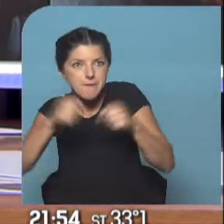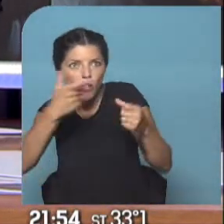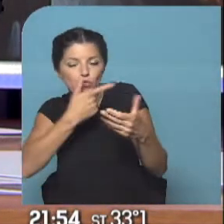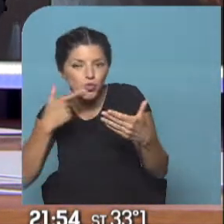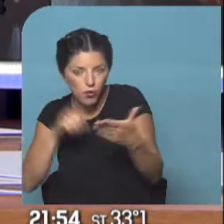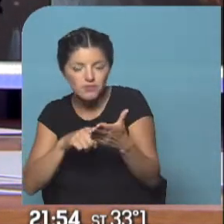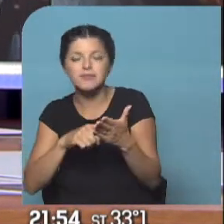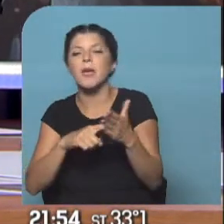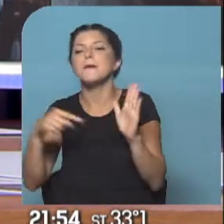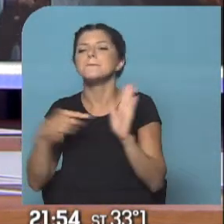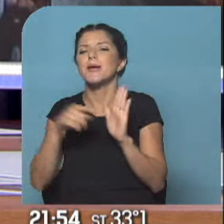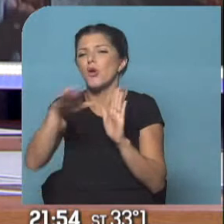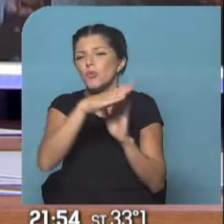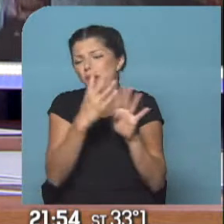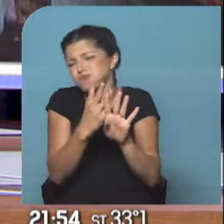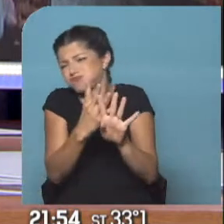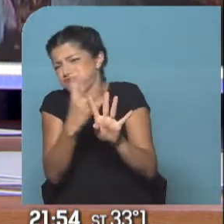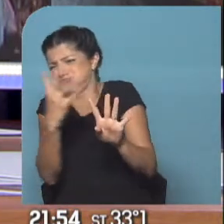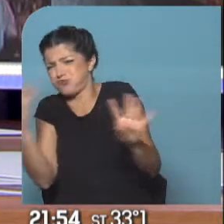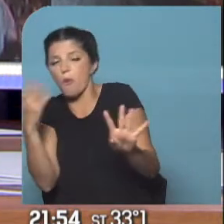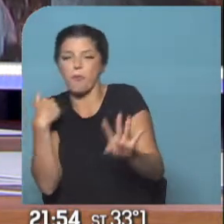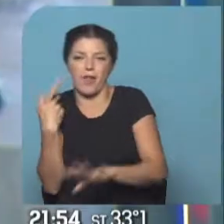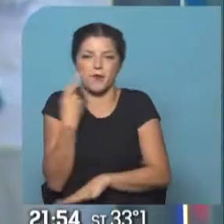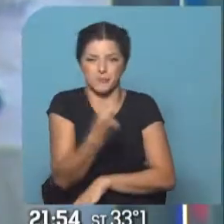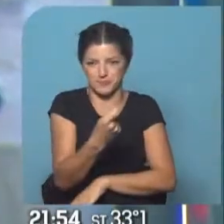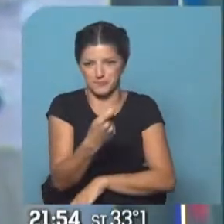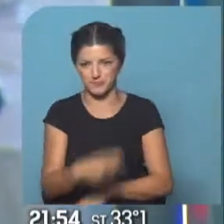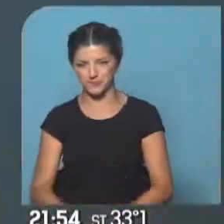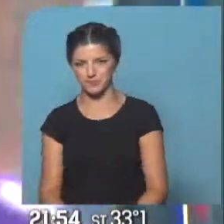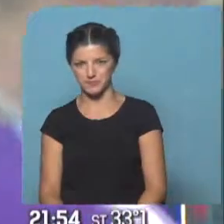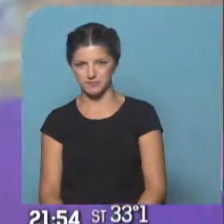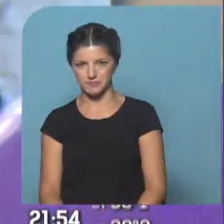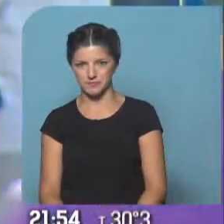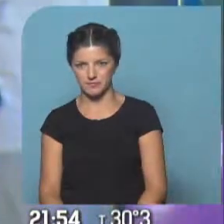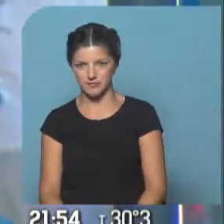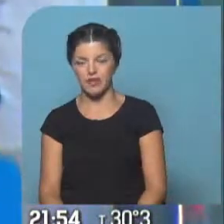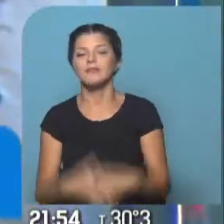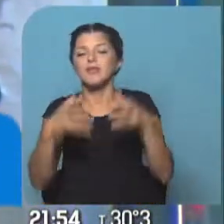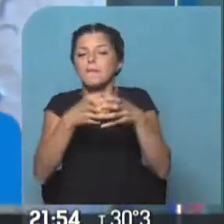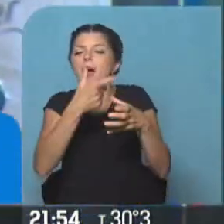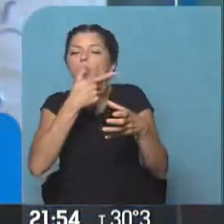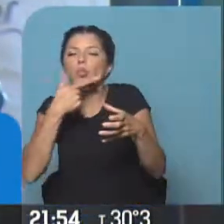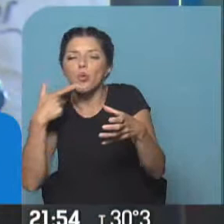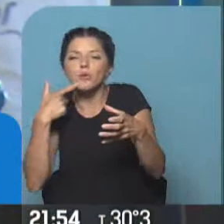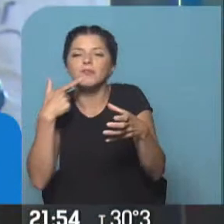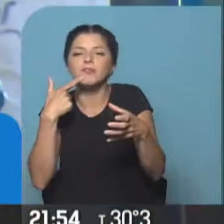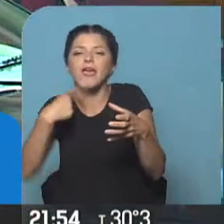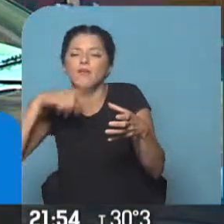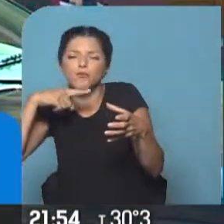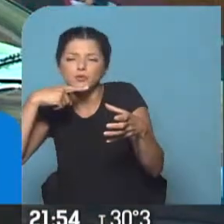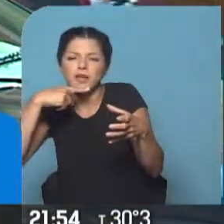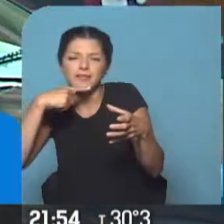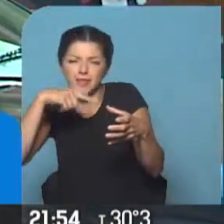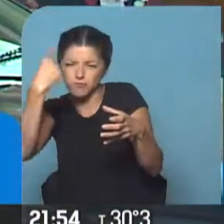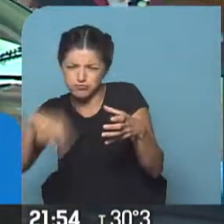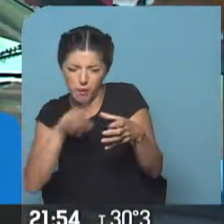local está en Montserrat y hay largas filas para poder conseguir el suyo. El gusto por el pan dulce y sus frutas abrillantadas no tiene límites en la